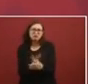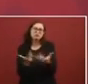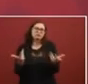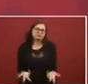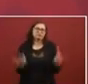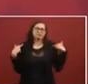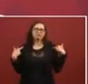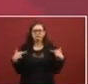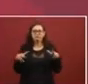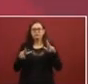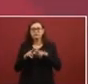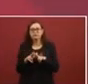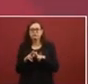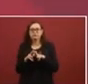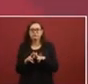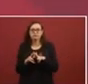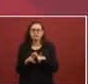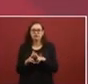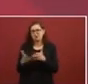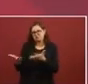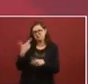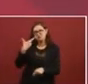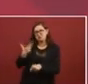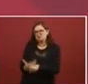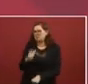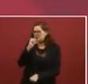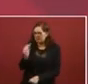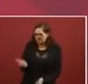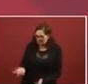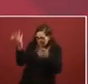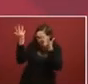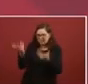los maestros actuaban de manera irresponsable.